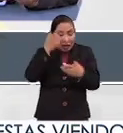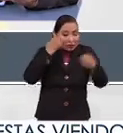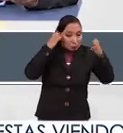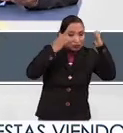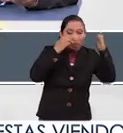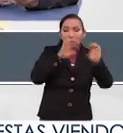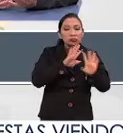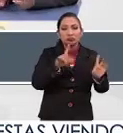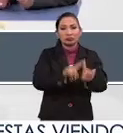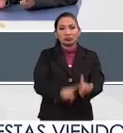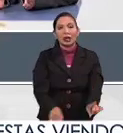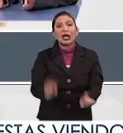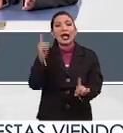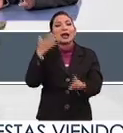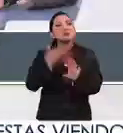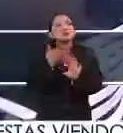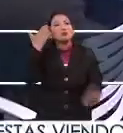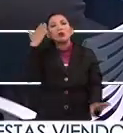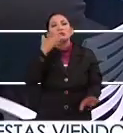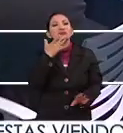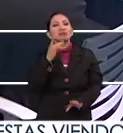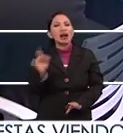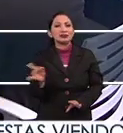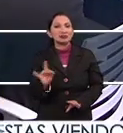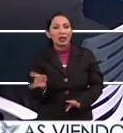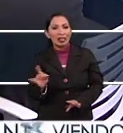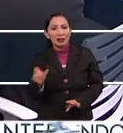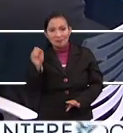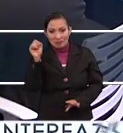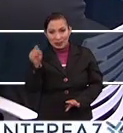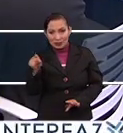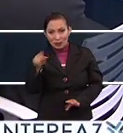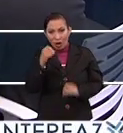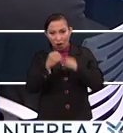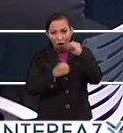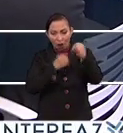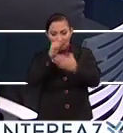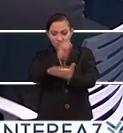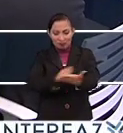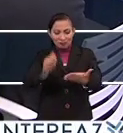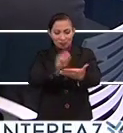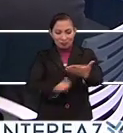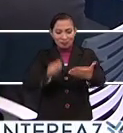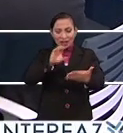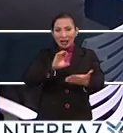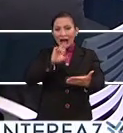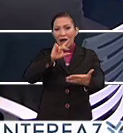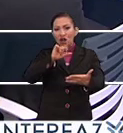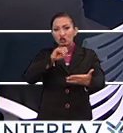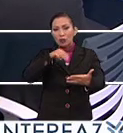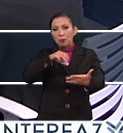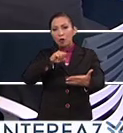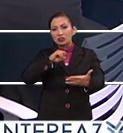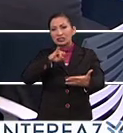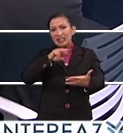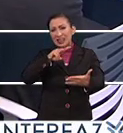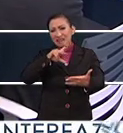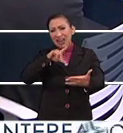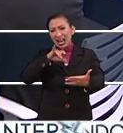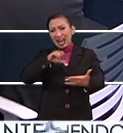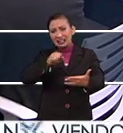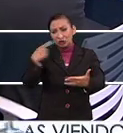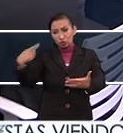Yo diría que es todo lo contrario, es relativamente sencillo, y la misma obra escrita de Carlos Monsiváis, esa amplitud